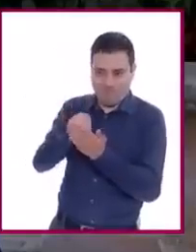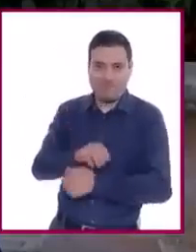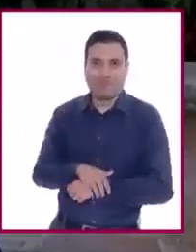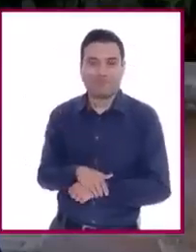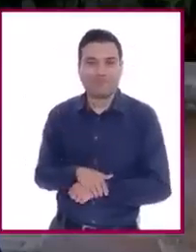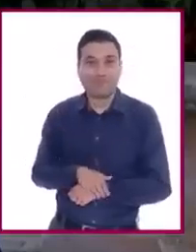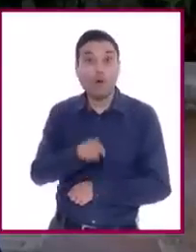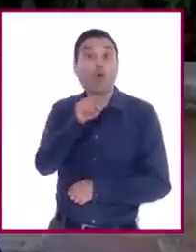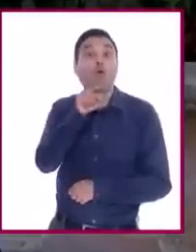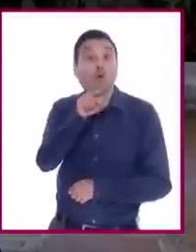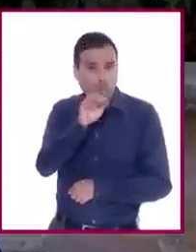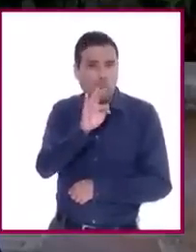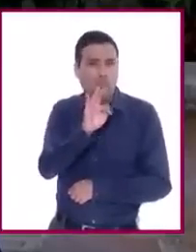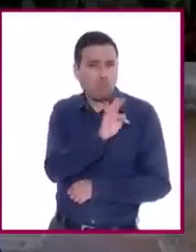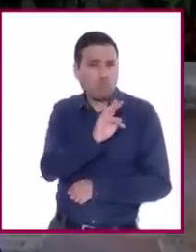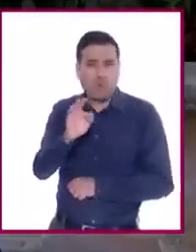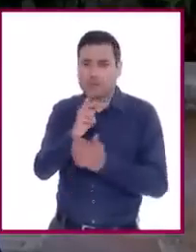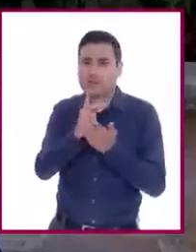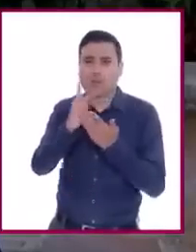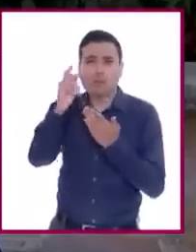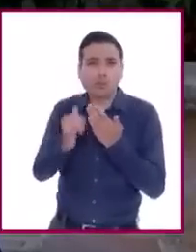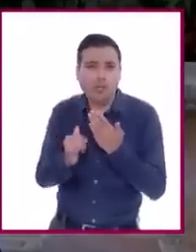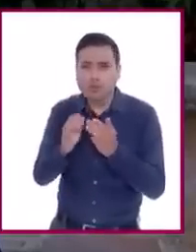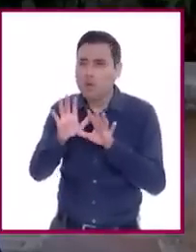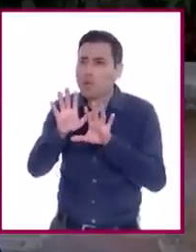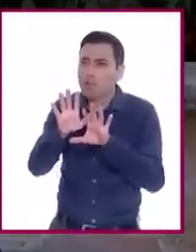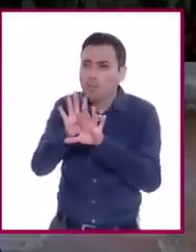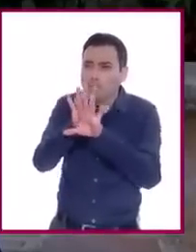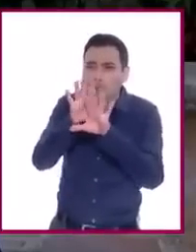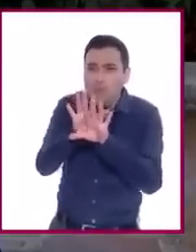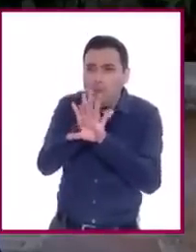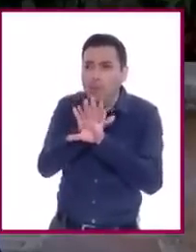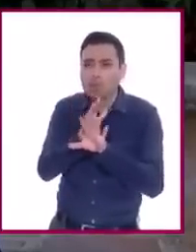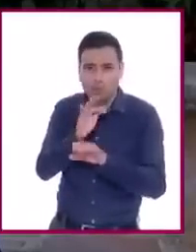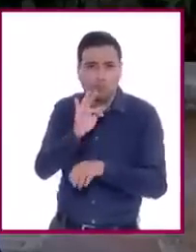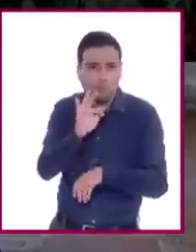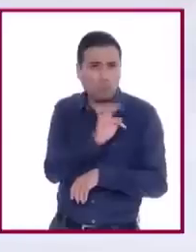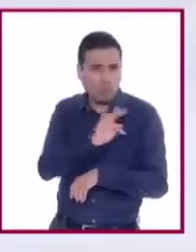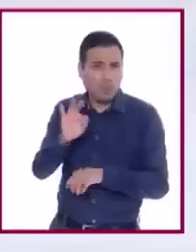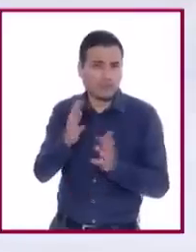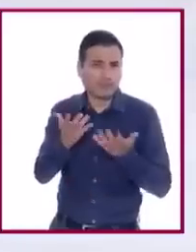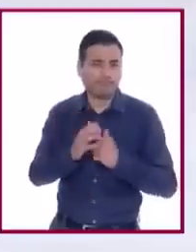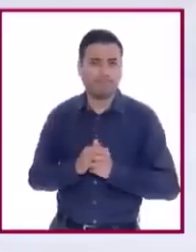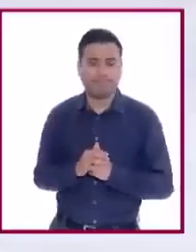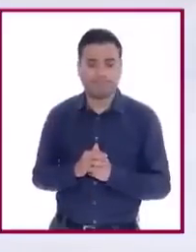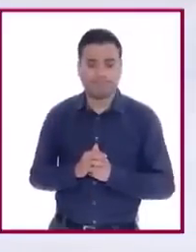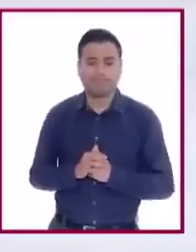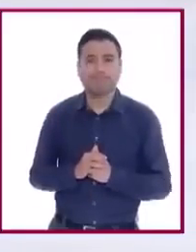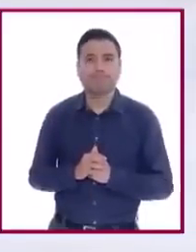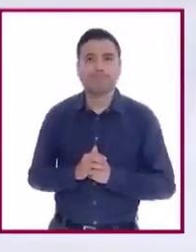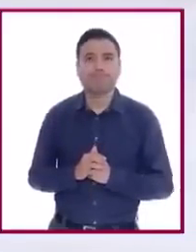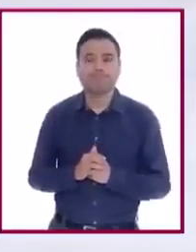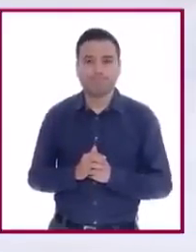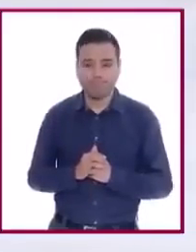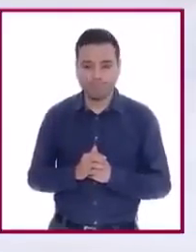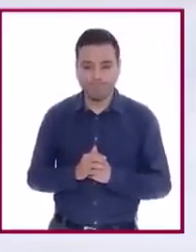en su defecto el codiseño correspondiente a los pda que aquí están implícitos el proyecto que